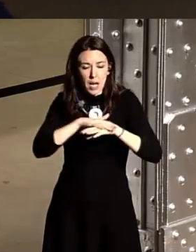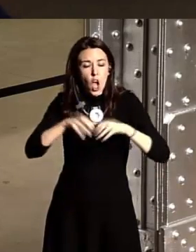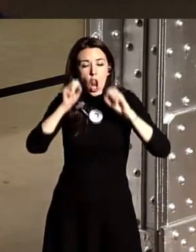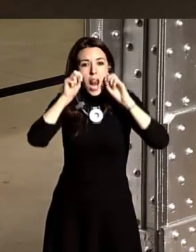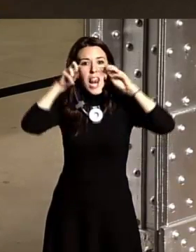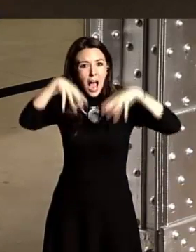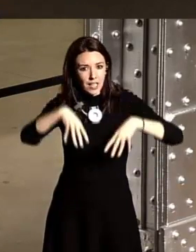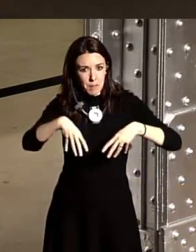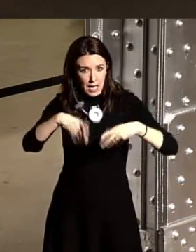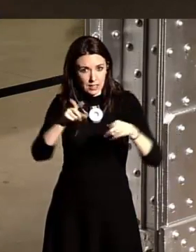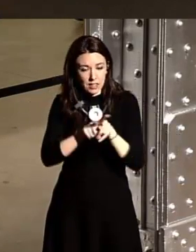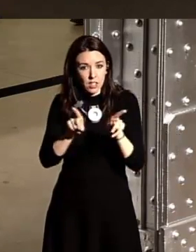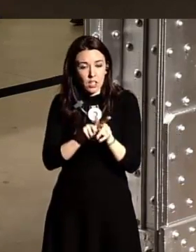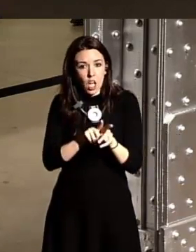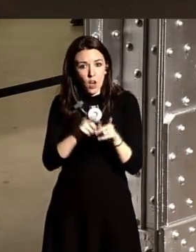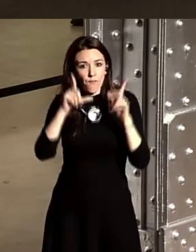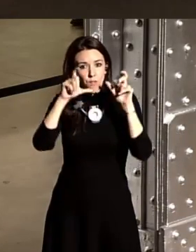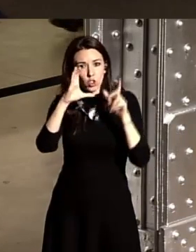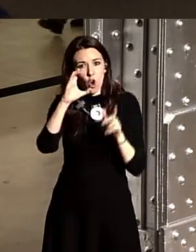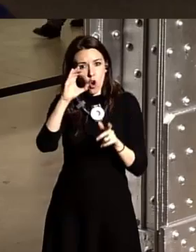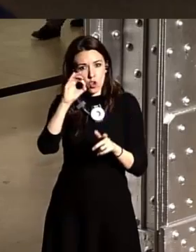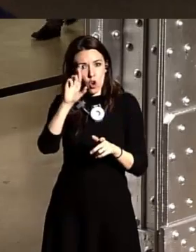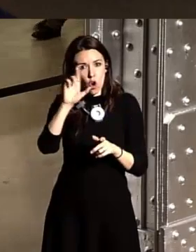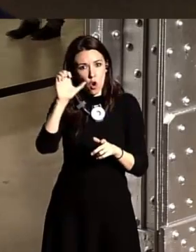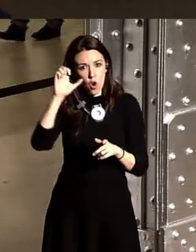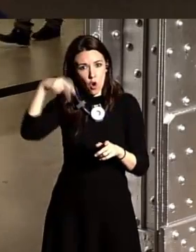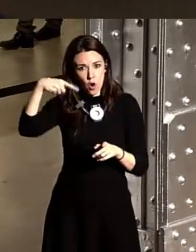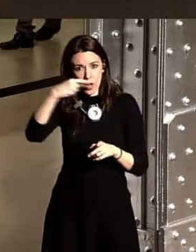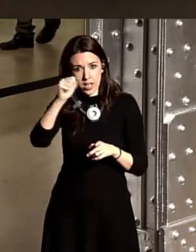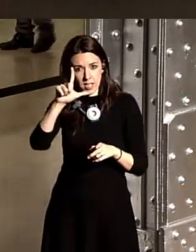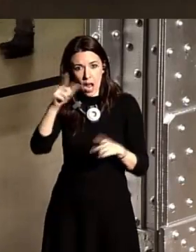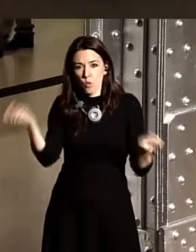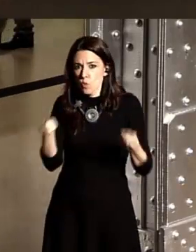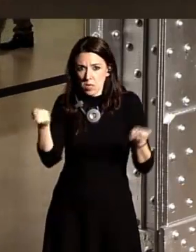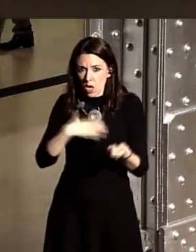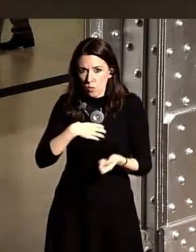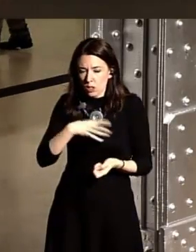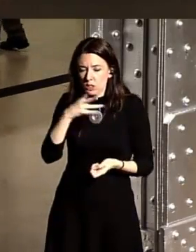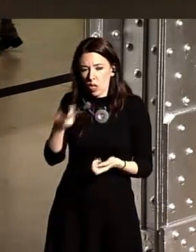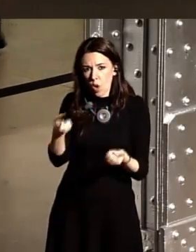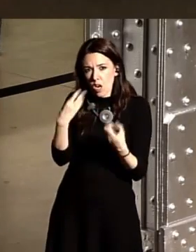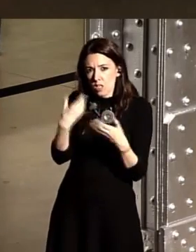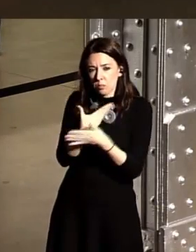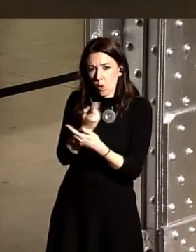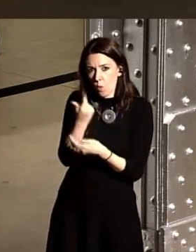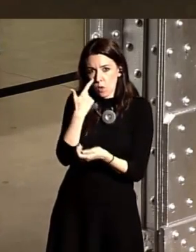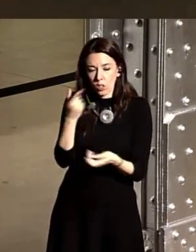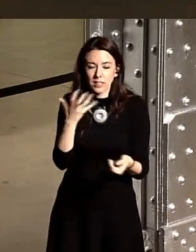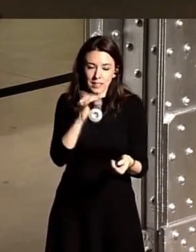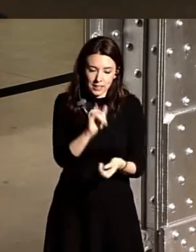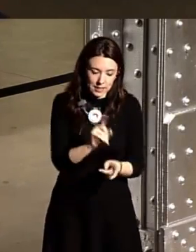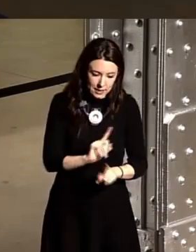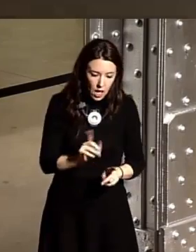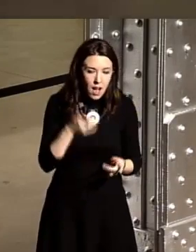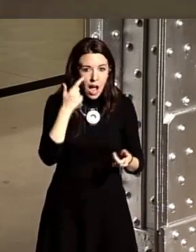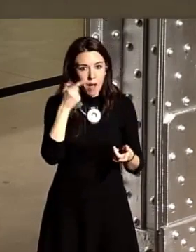es una foto del Korengal. Sí. Y esta es una foto que no pudiste publicar. Cuéntanos un poco esa foto. Sí, no,